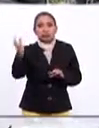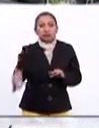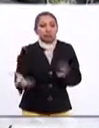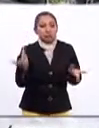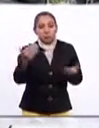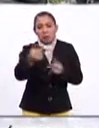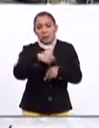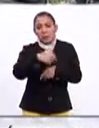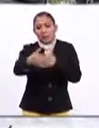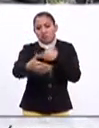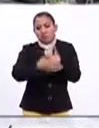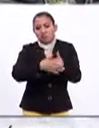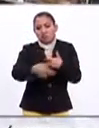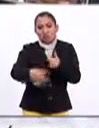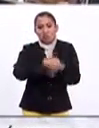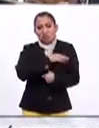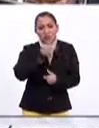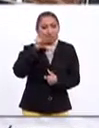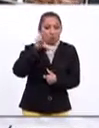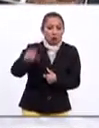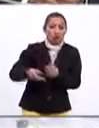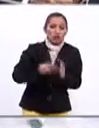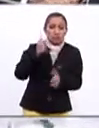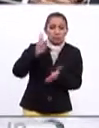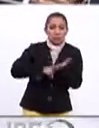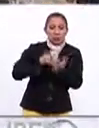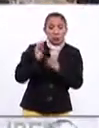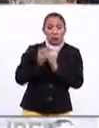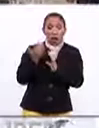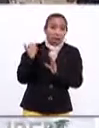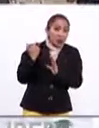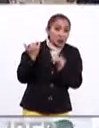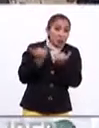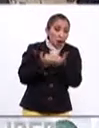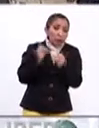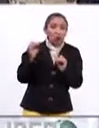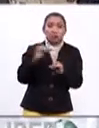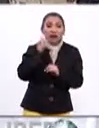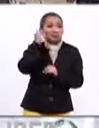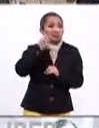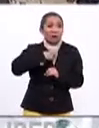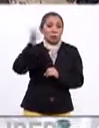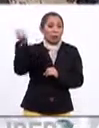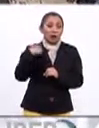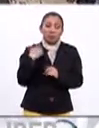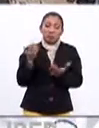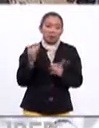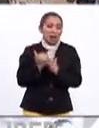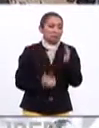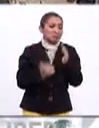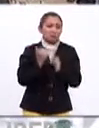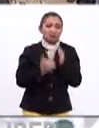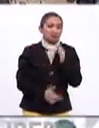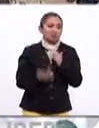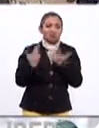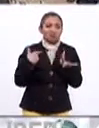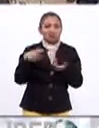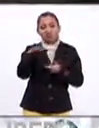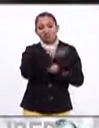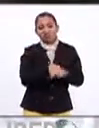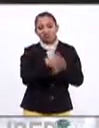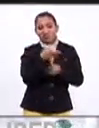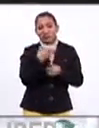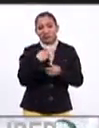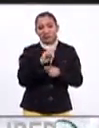en un mediano plazo, podríamos ver otra vez precios similares, o ya los borramos prácticamente de los factores macroeconómicos,